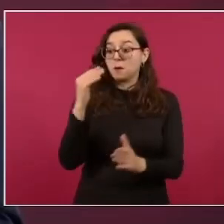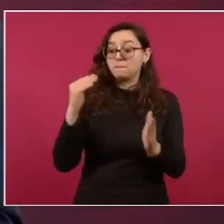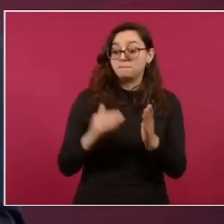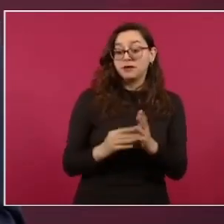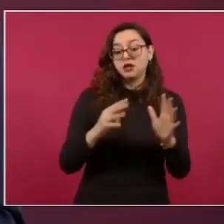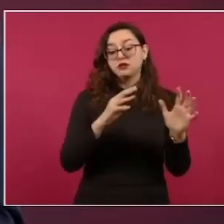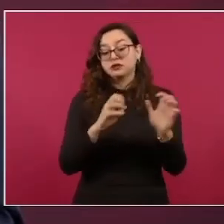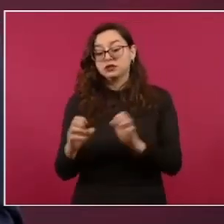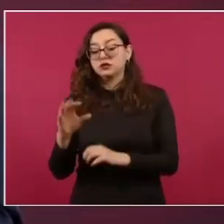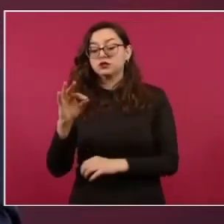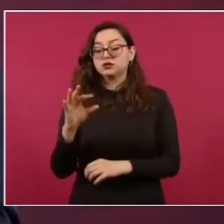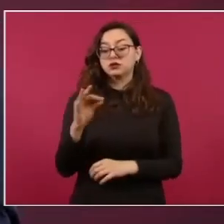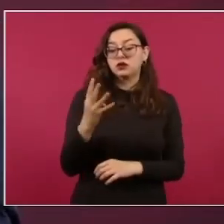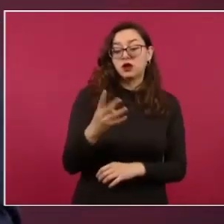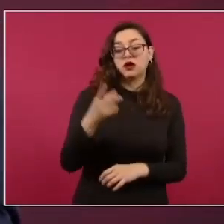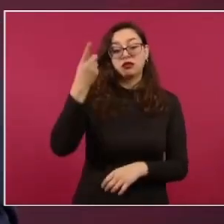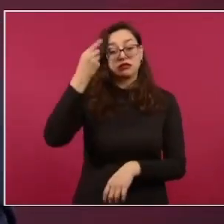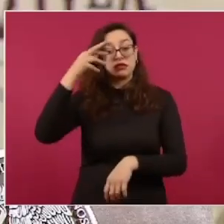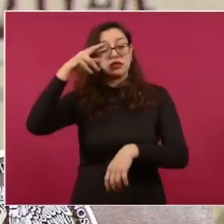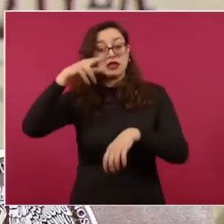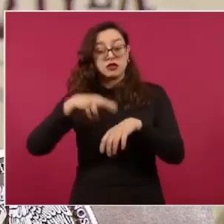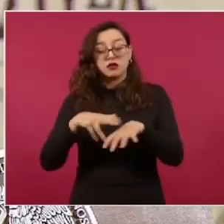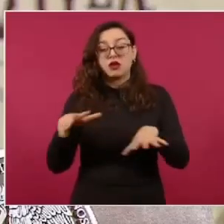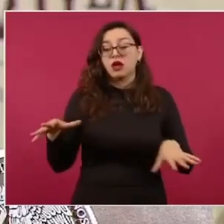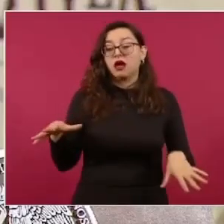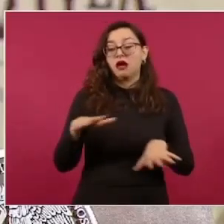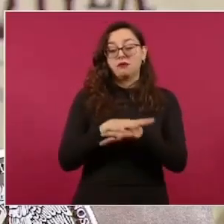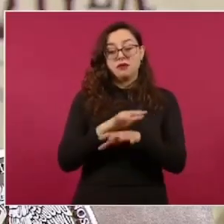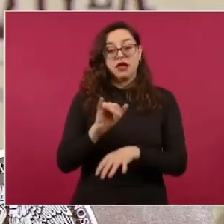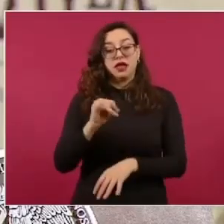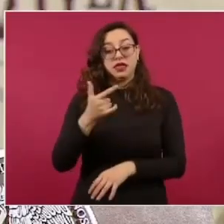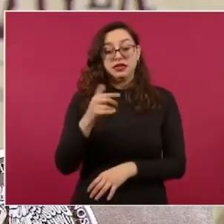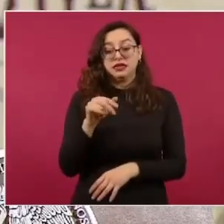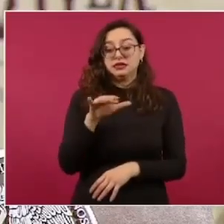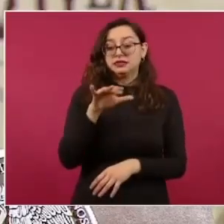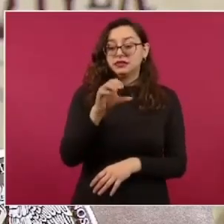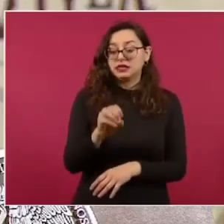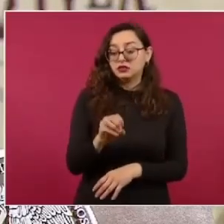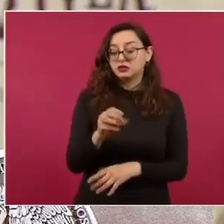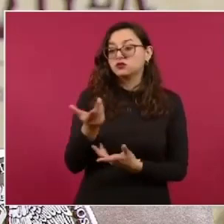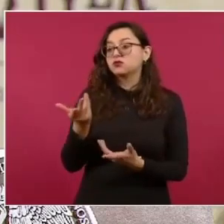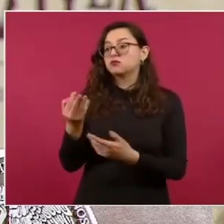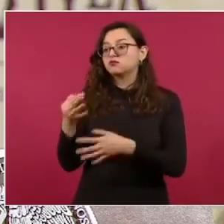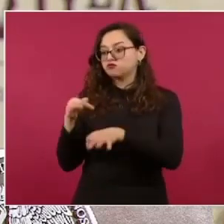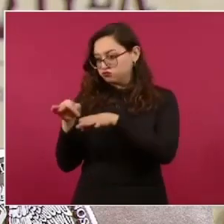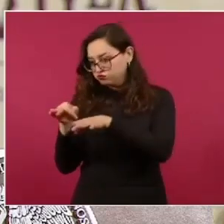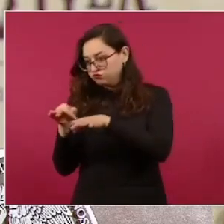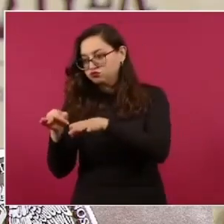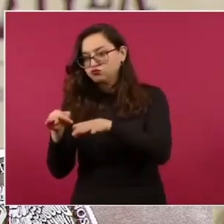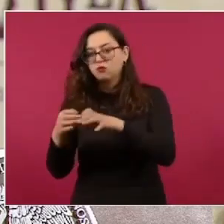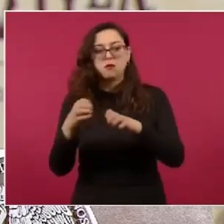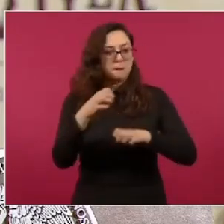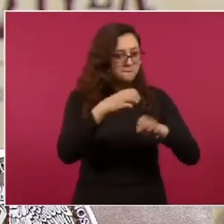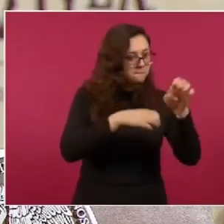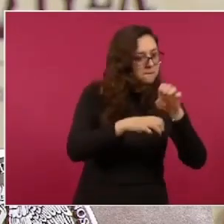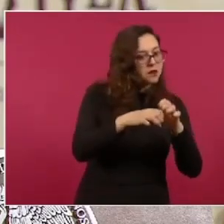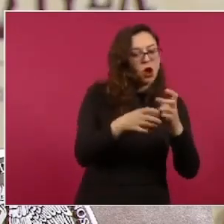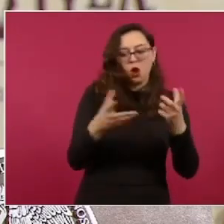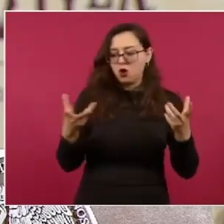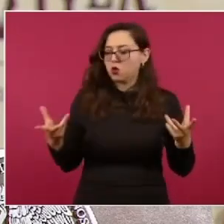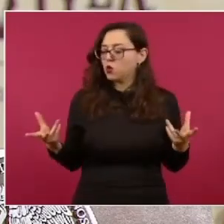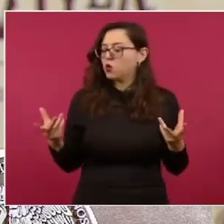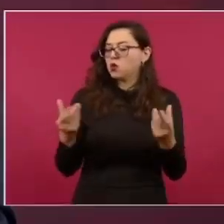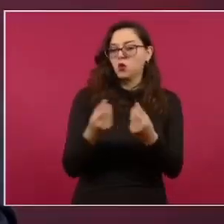sustituido por Ignacio García Telles, quien consolida a obreros y empresarios en el proyecto más importante del